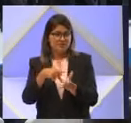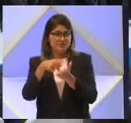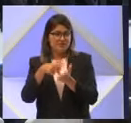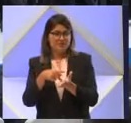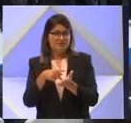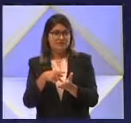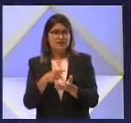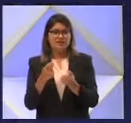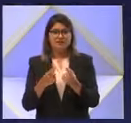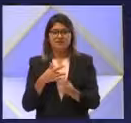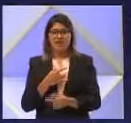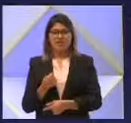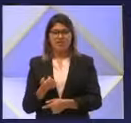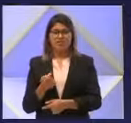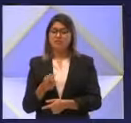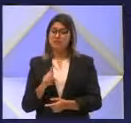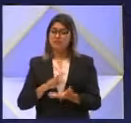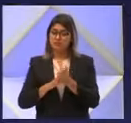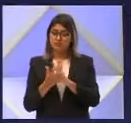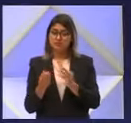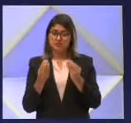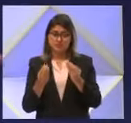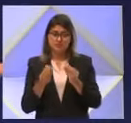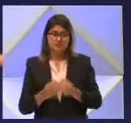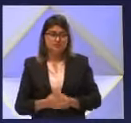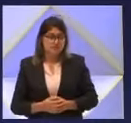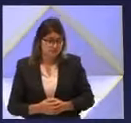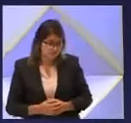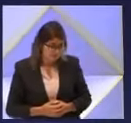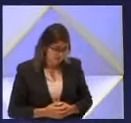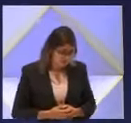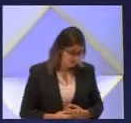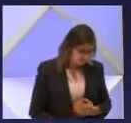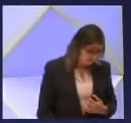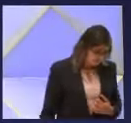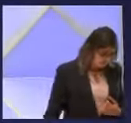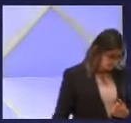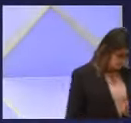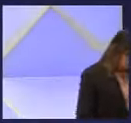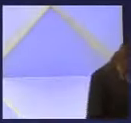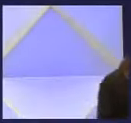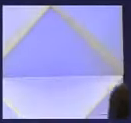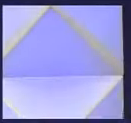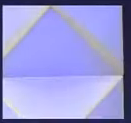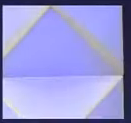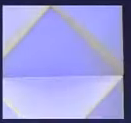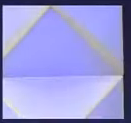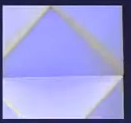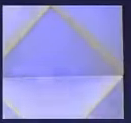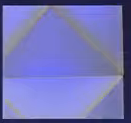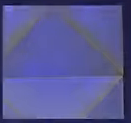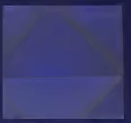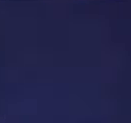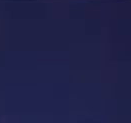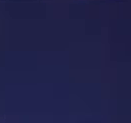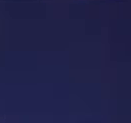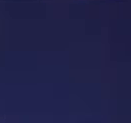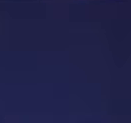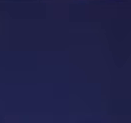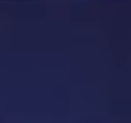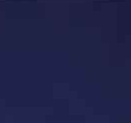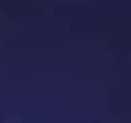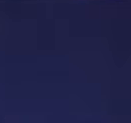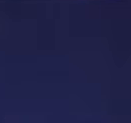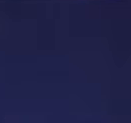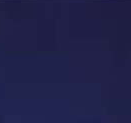mucho en medio kilo bueno también tenemos con él y ft el ife te tiene que poner una gráfica por lo menos tenemos mucho de actividad sin